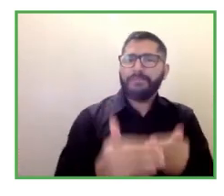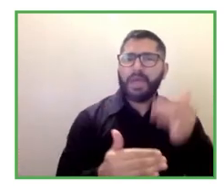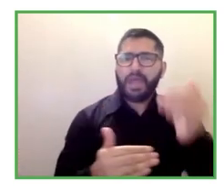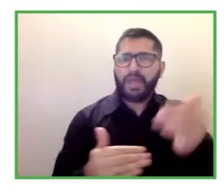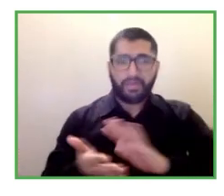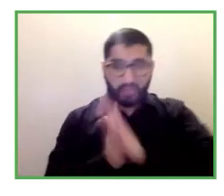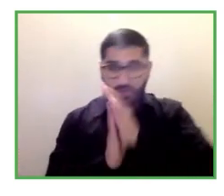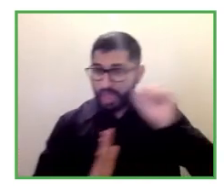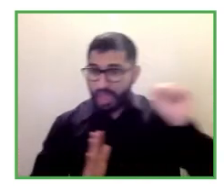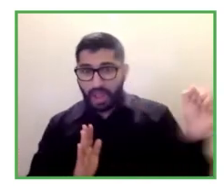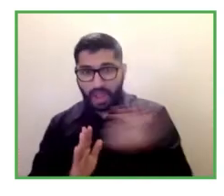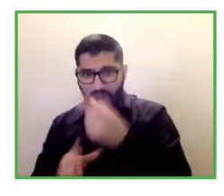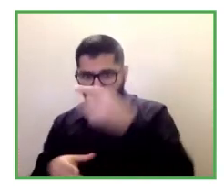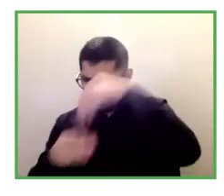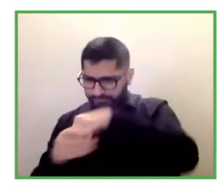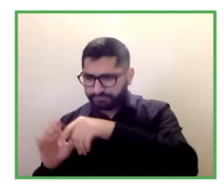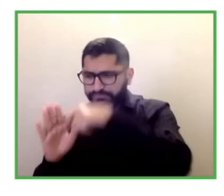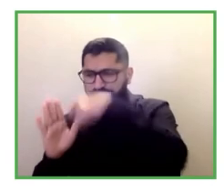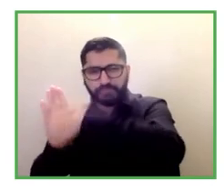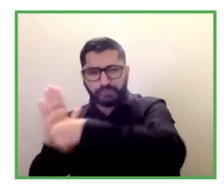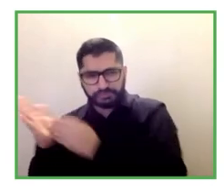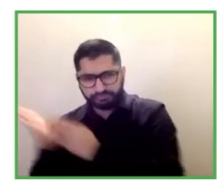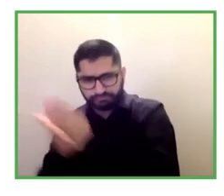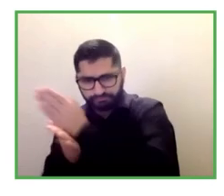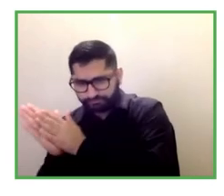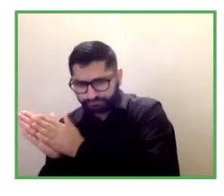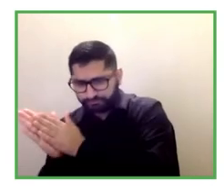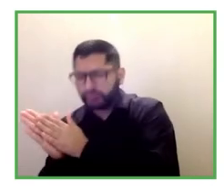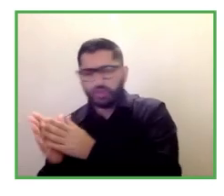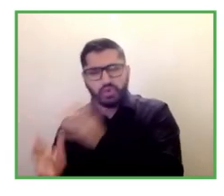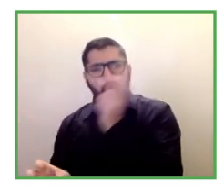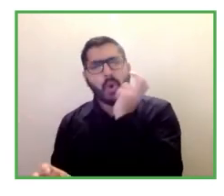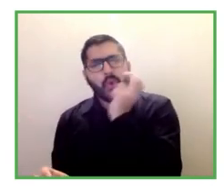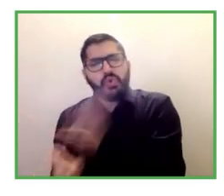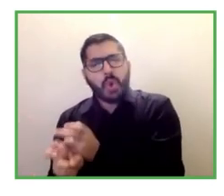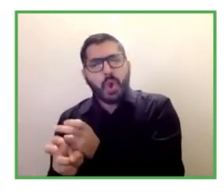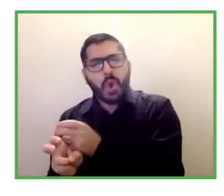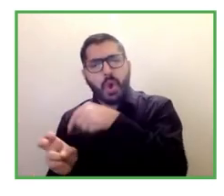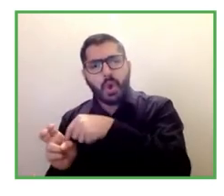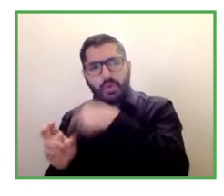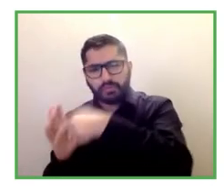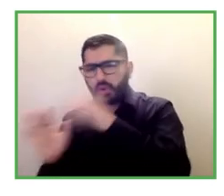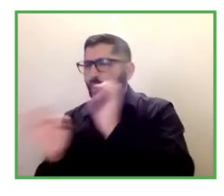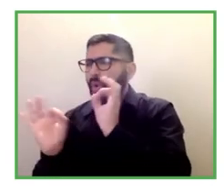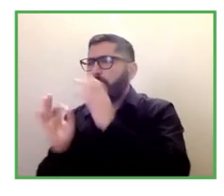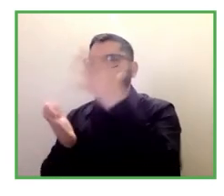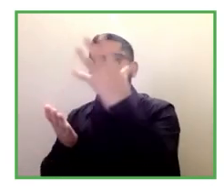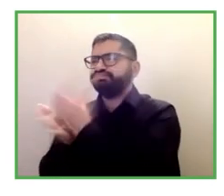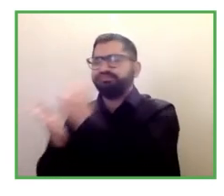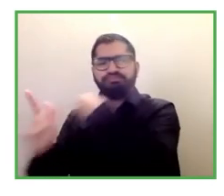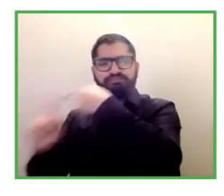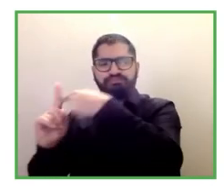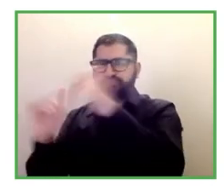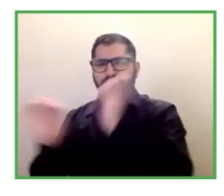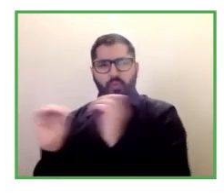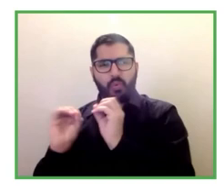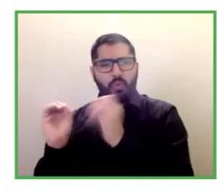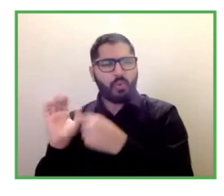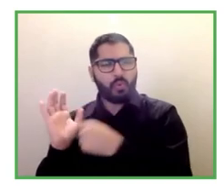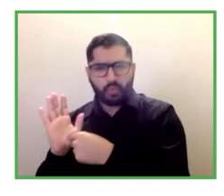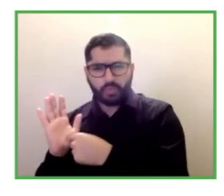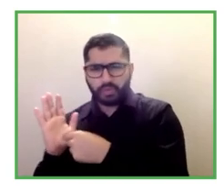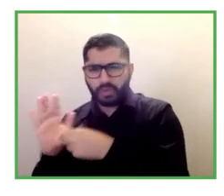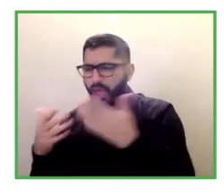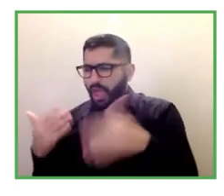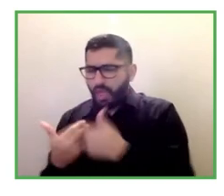lo que quiero es hacer esta pregunta. Quiero que seamos francos, quiero que seamos honestos y podamos compartir con